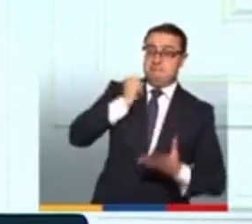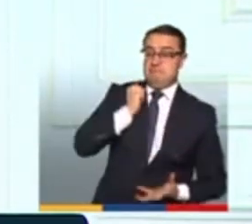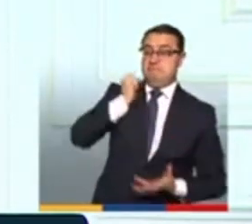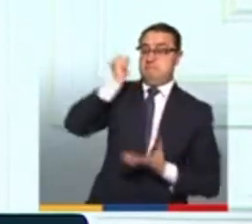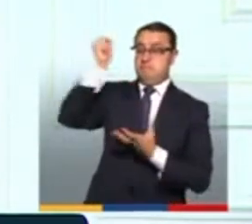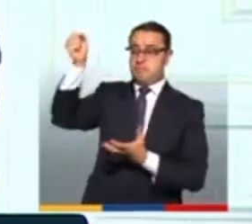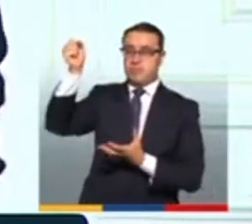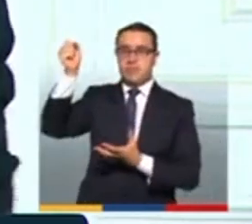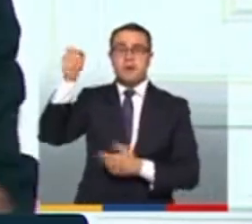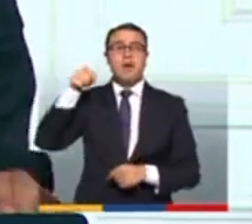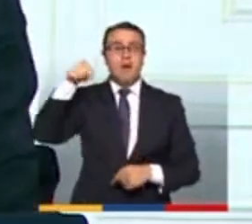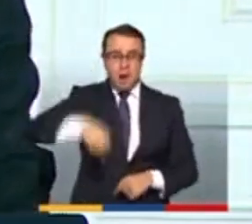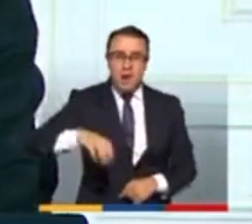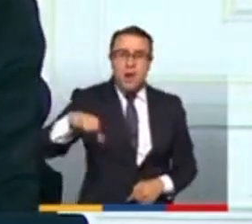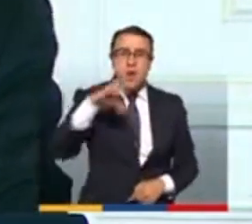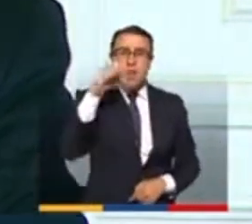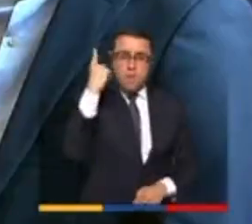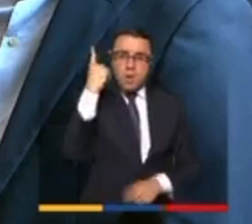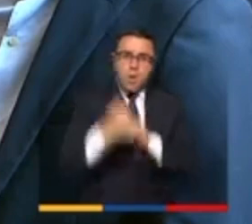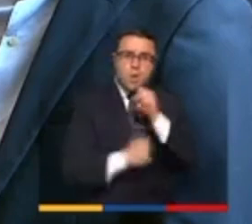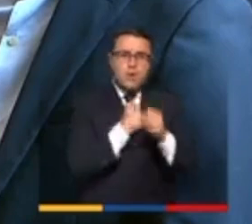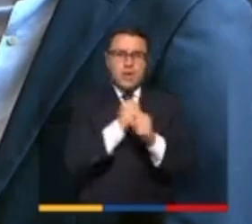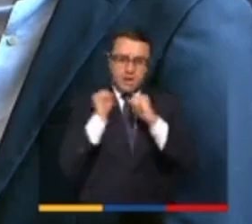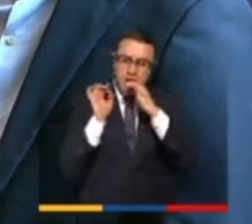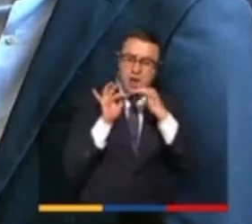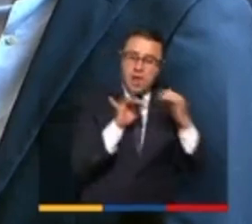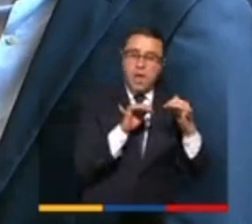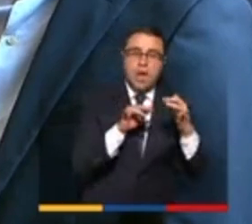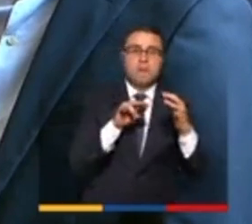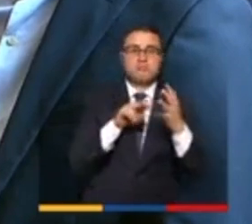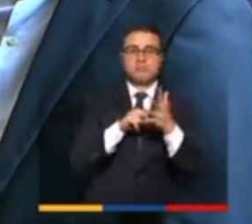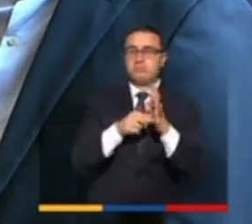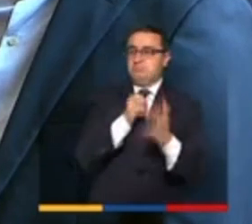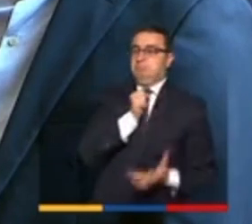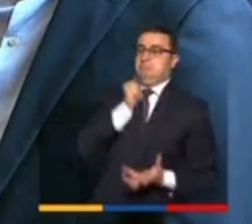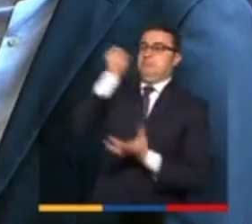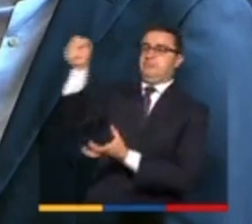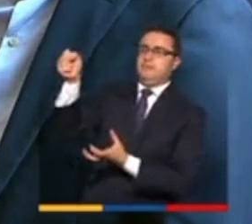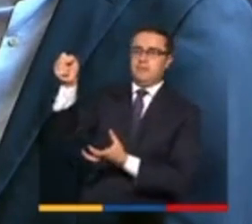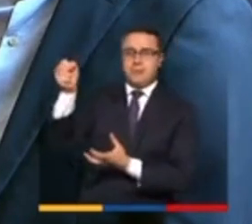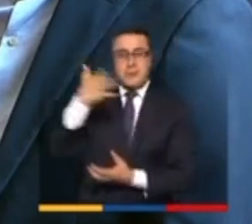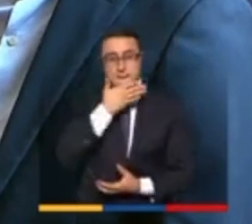un año de la guerra en Colombia. ¿Nos parece más rentable?